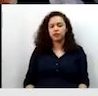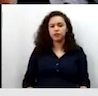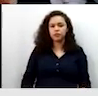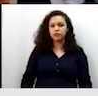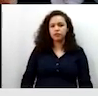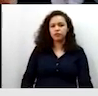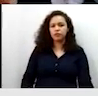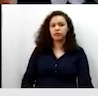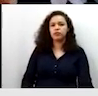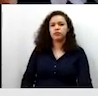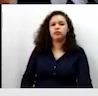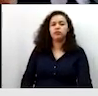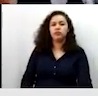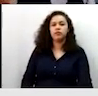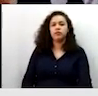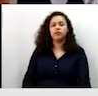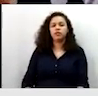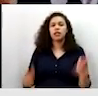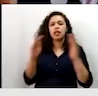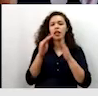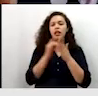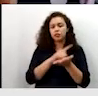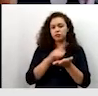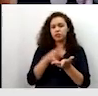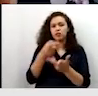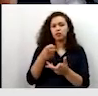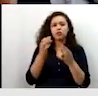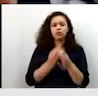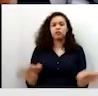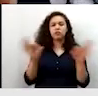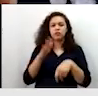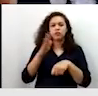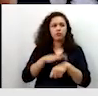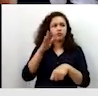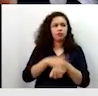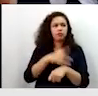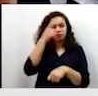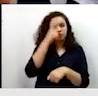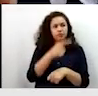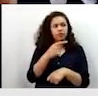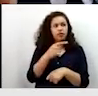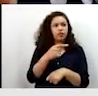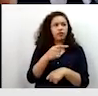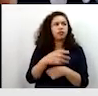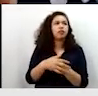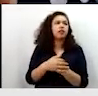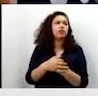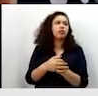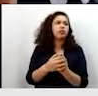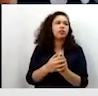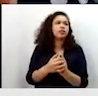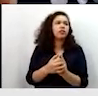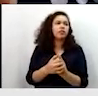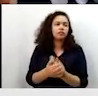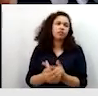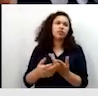Pues la limpieza de la vivienda es algo muy importante y sobre todo para evitar la fauna nociva. Algo que está pasando día a día